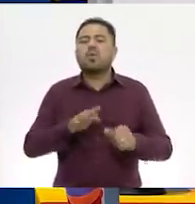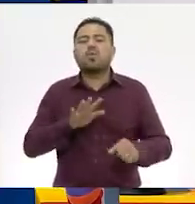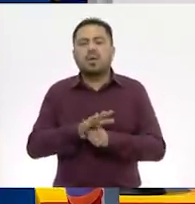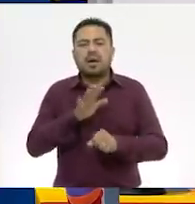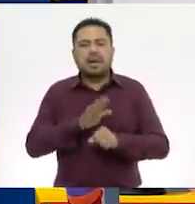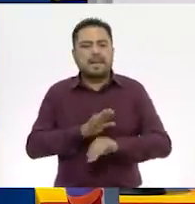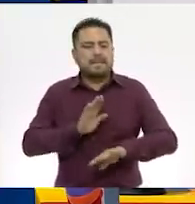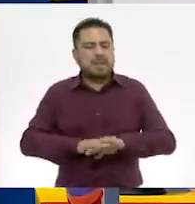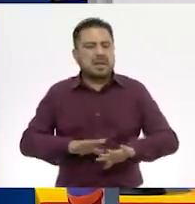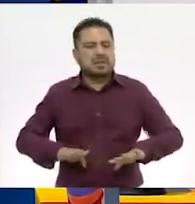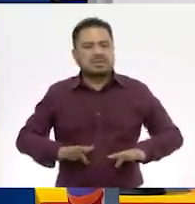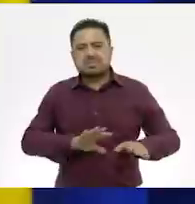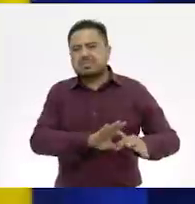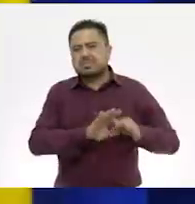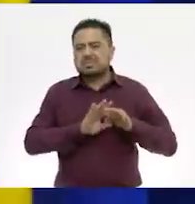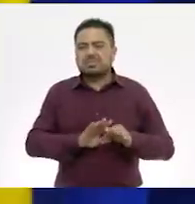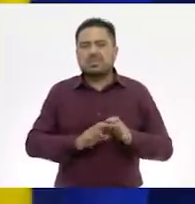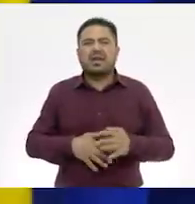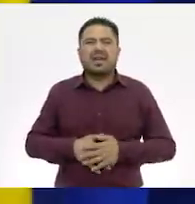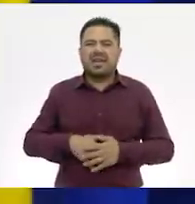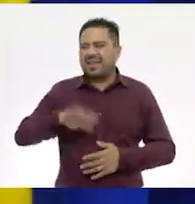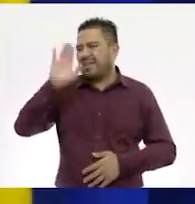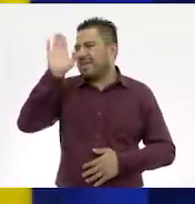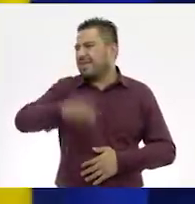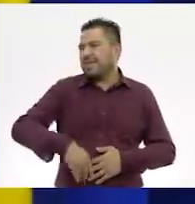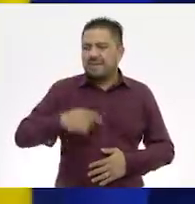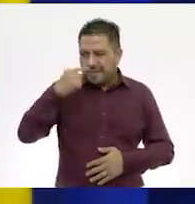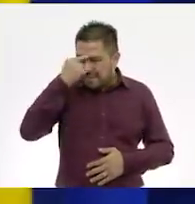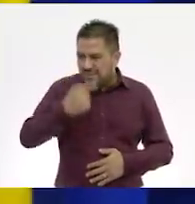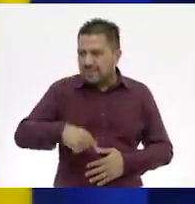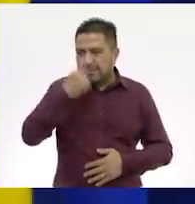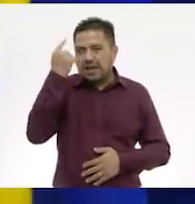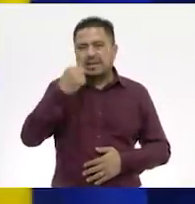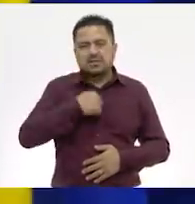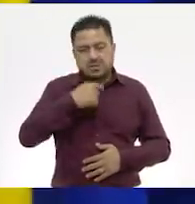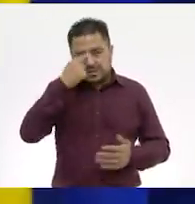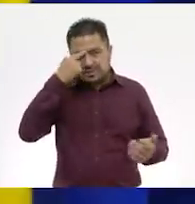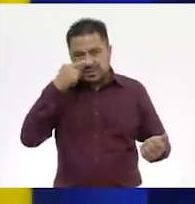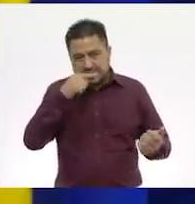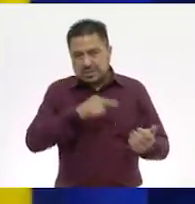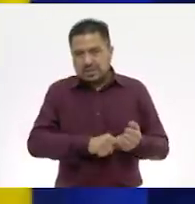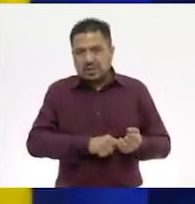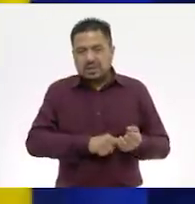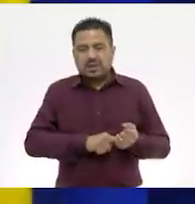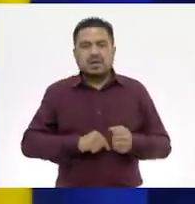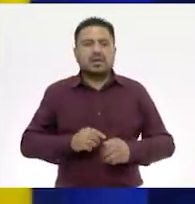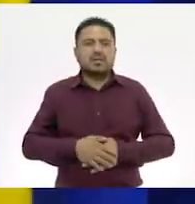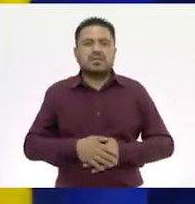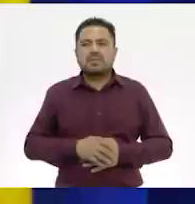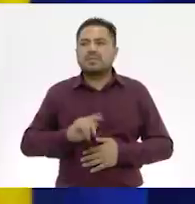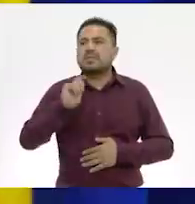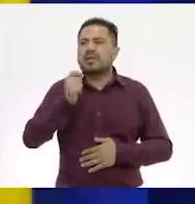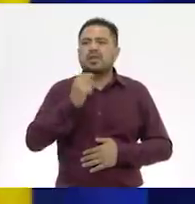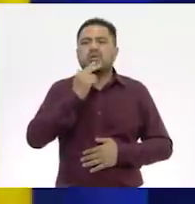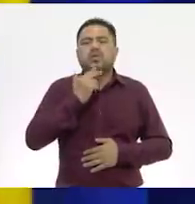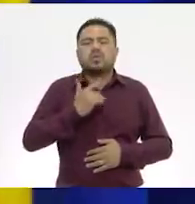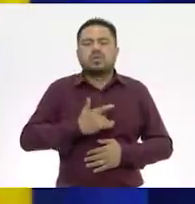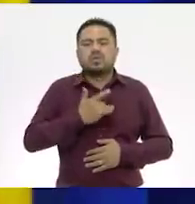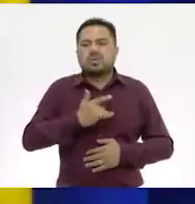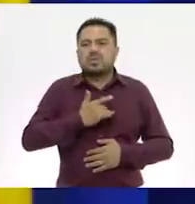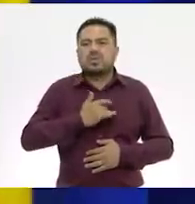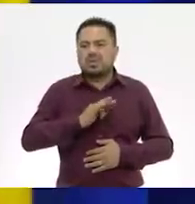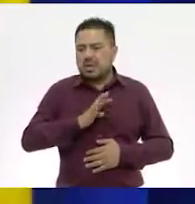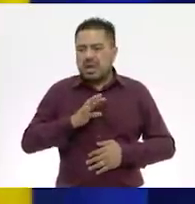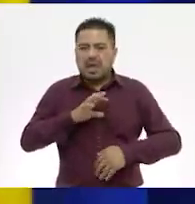será el más adecuado? Está súper fácil. Yo creo que es el que es de puro dulce, se